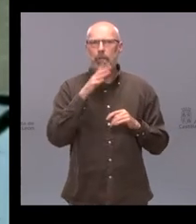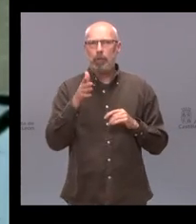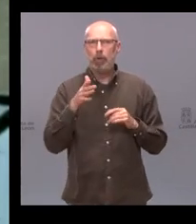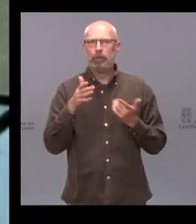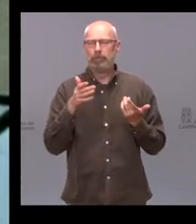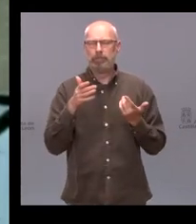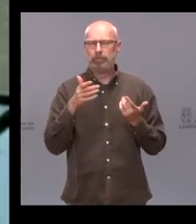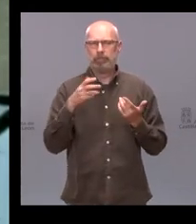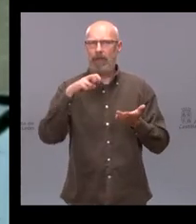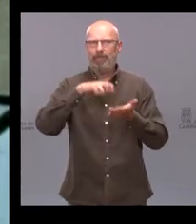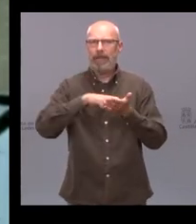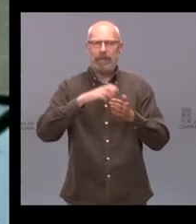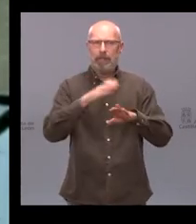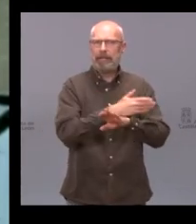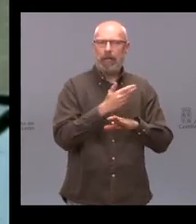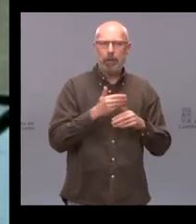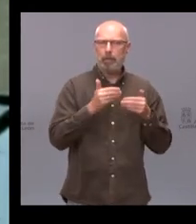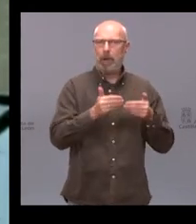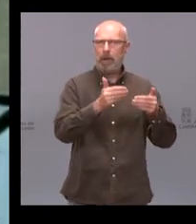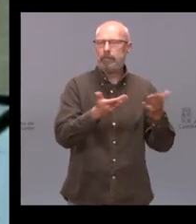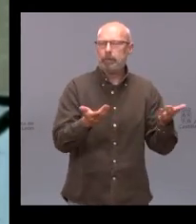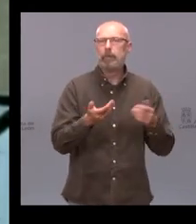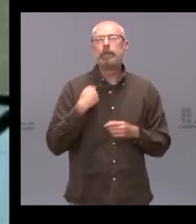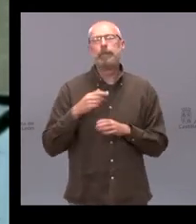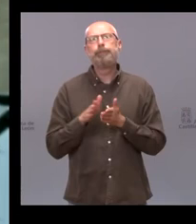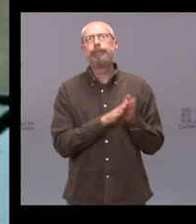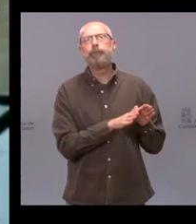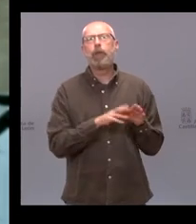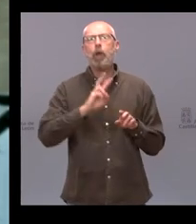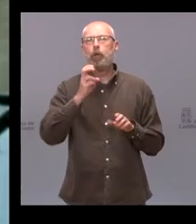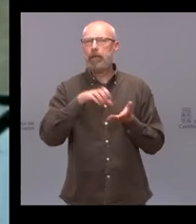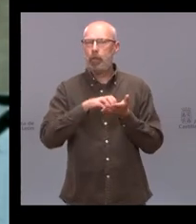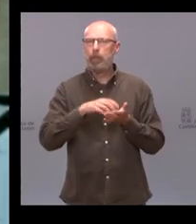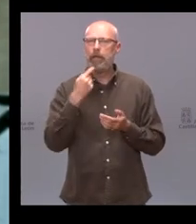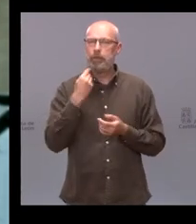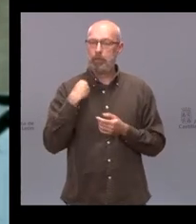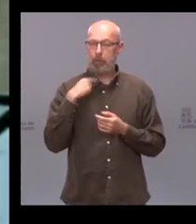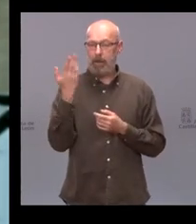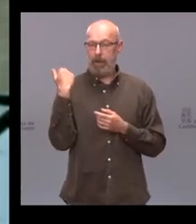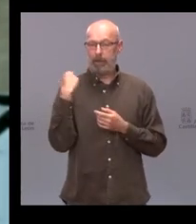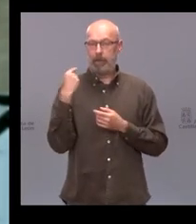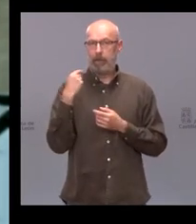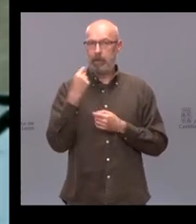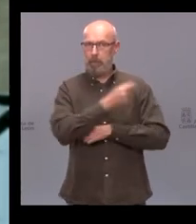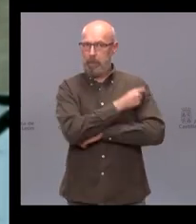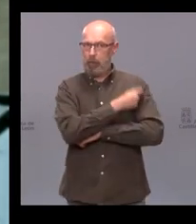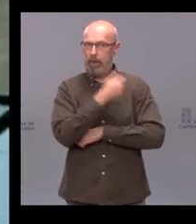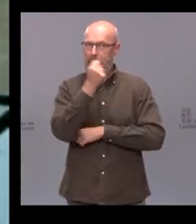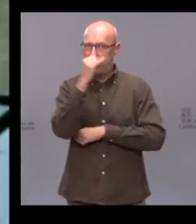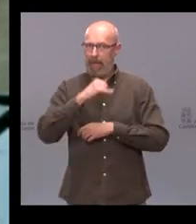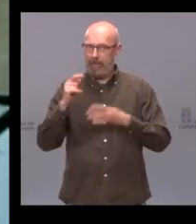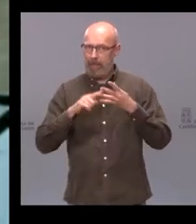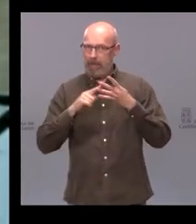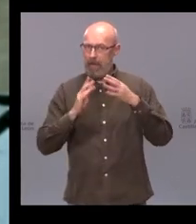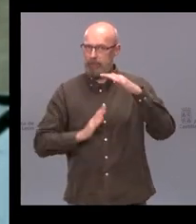vacuna. Una duda, ¿por qué cuando decidieron paralizar la vacunación con AstraZeneca lo pudieron